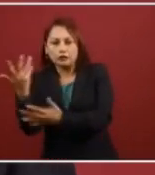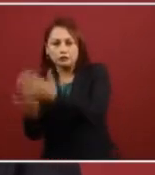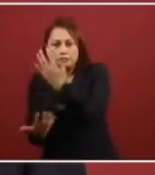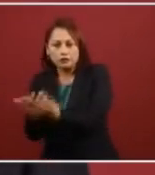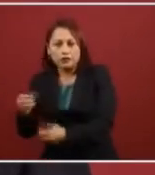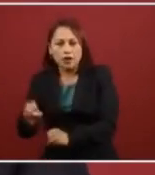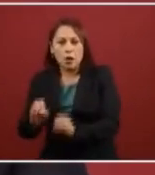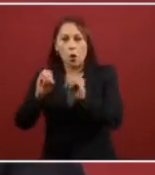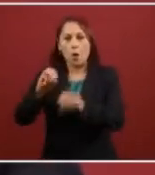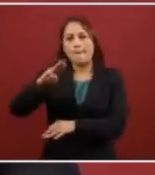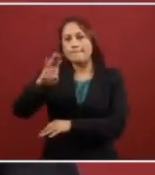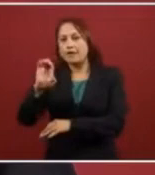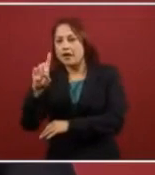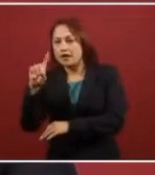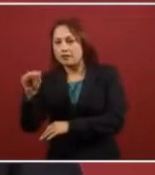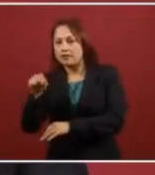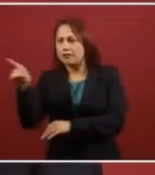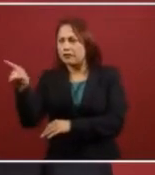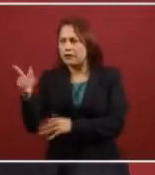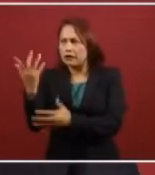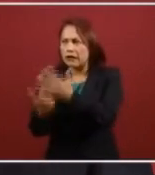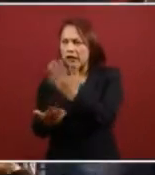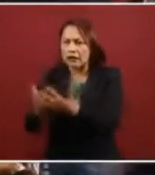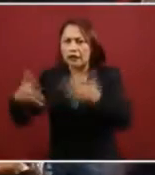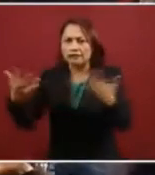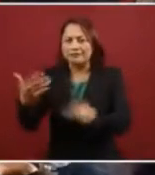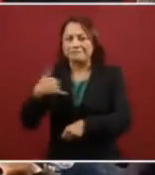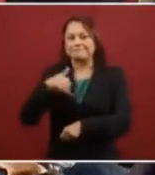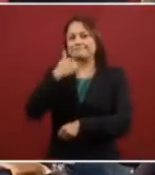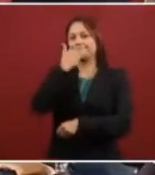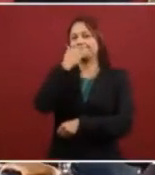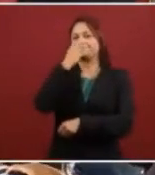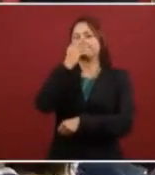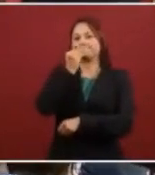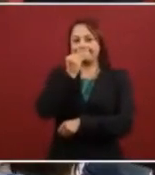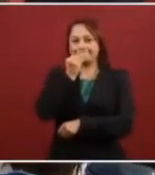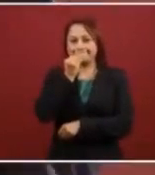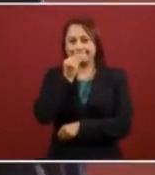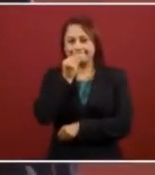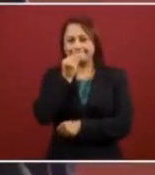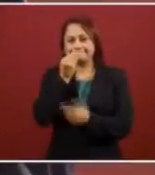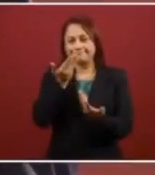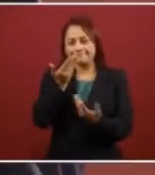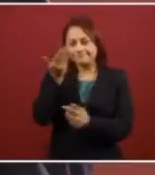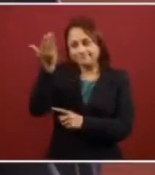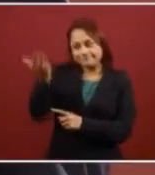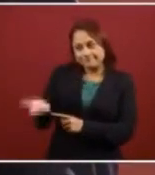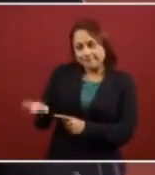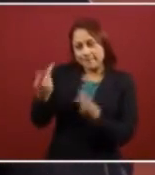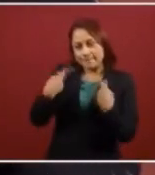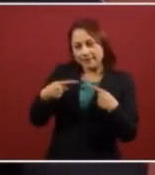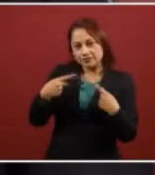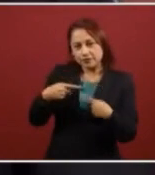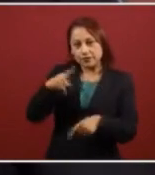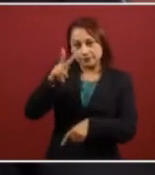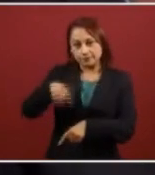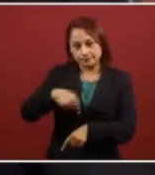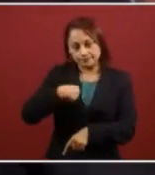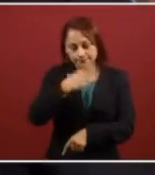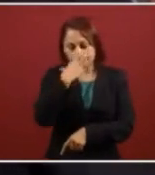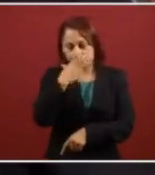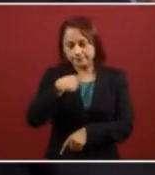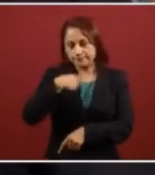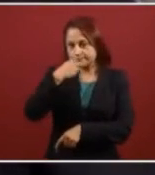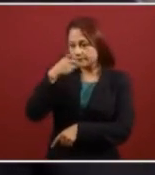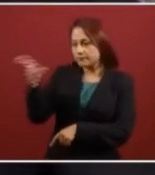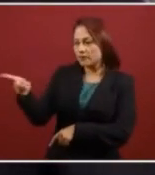Respeto. He says respectfully, he's cool. Que es tan buena persona. He's a very good person. La verdad. Lo digo truly, seriamente. I'm saying it seriously.